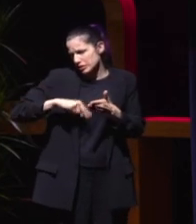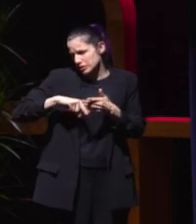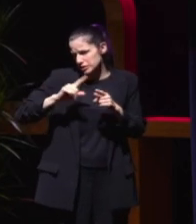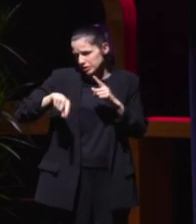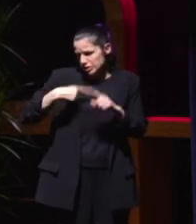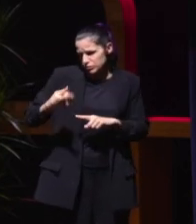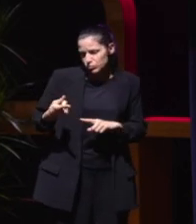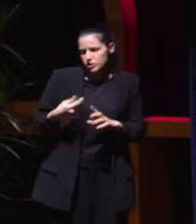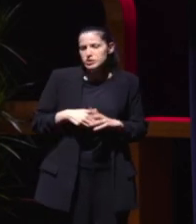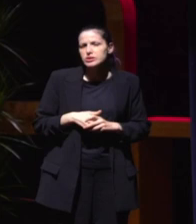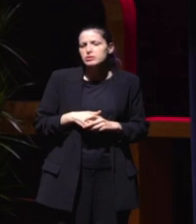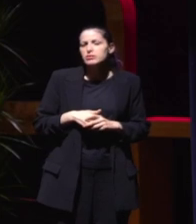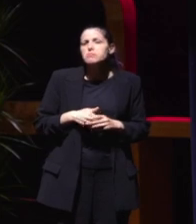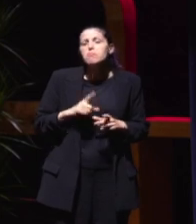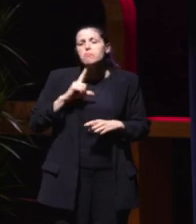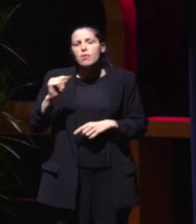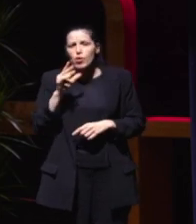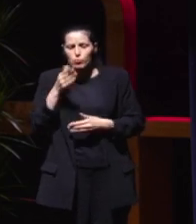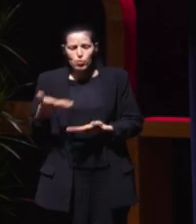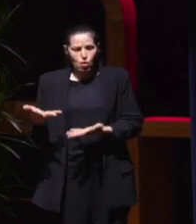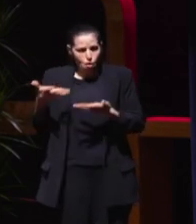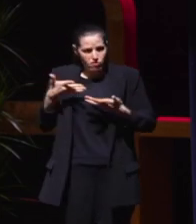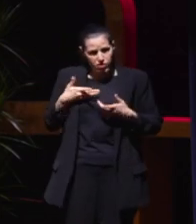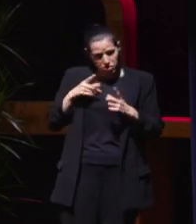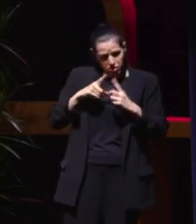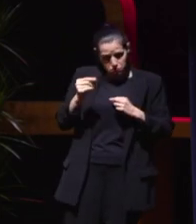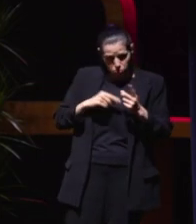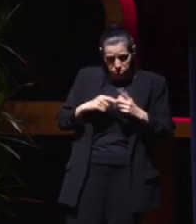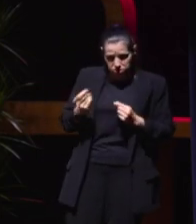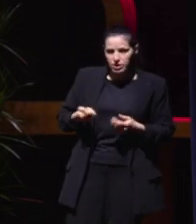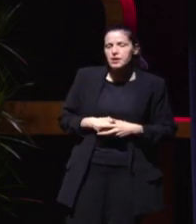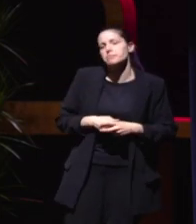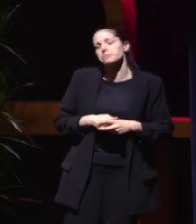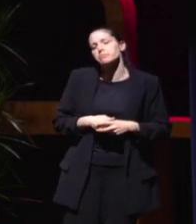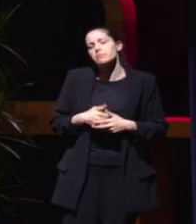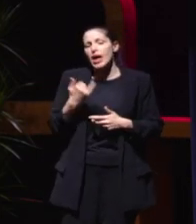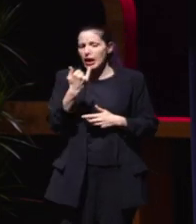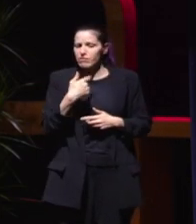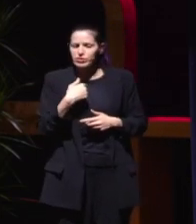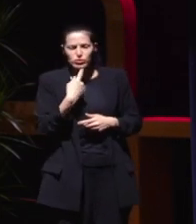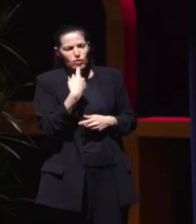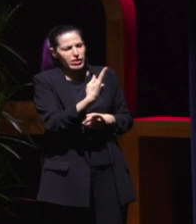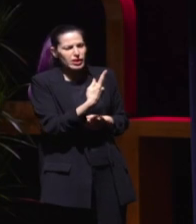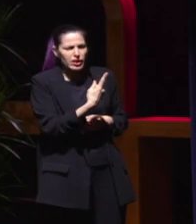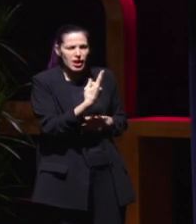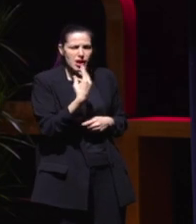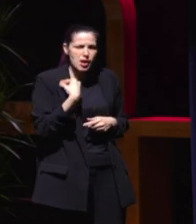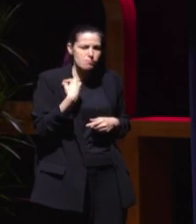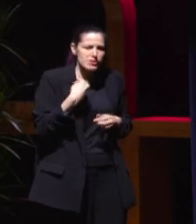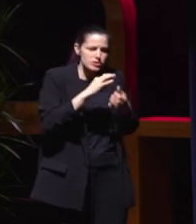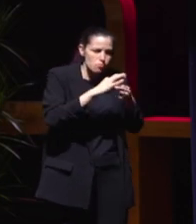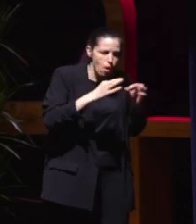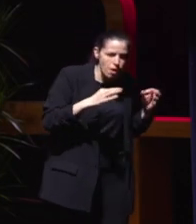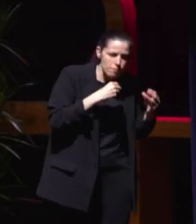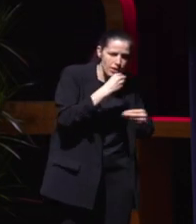ofrecido una cosa en Movistar les dije a los jefes que ya no están les dije si habéis hecho eso con yema que no quedará para